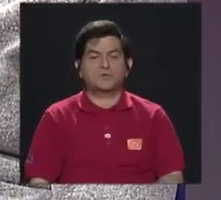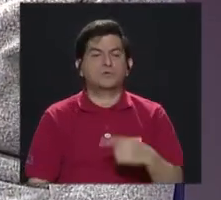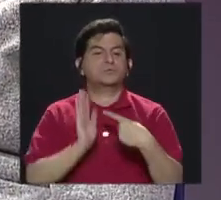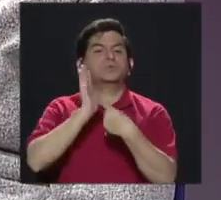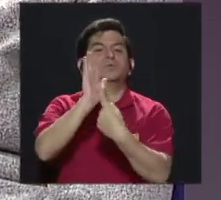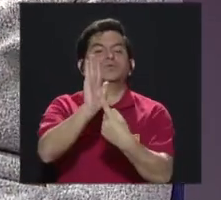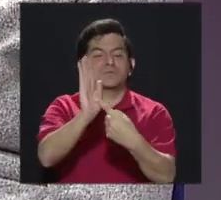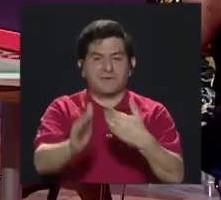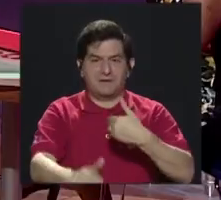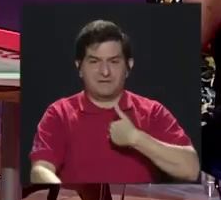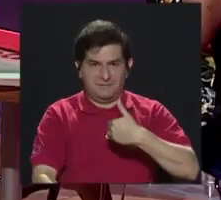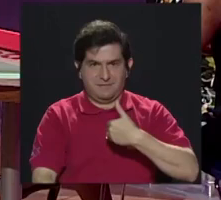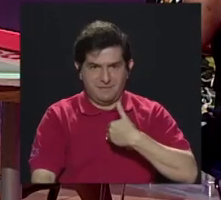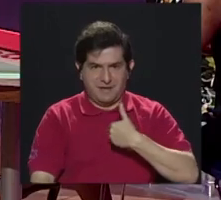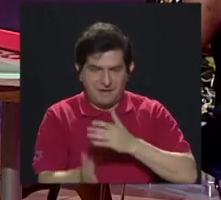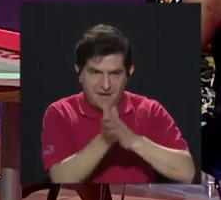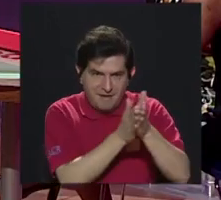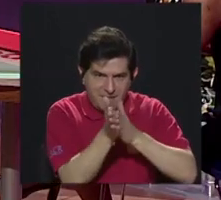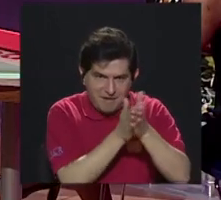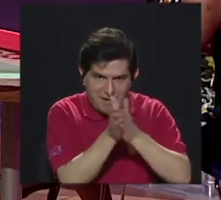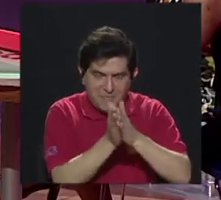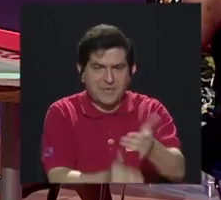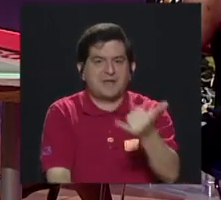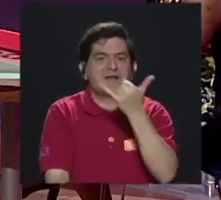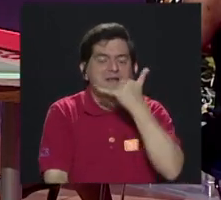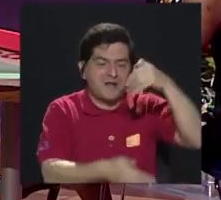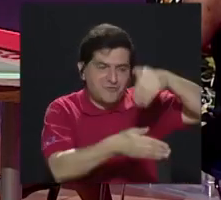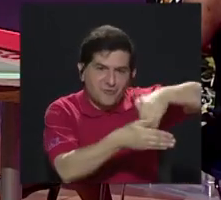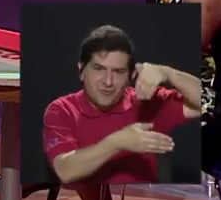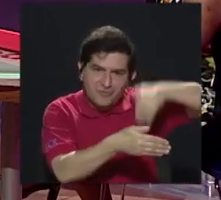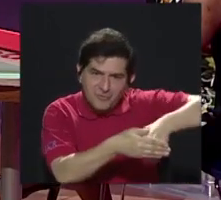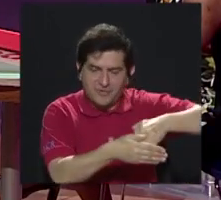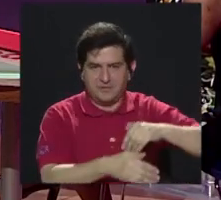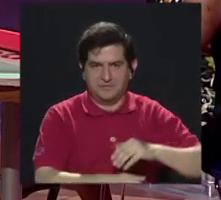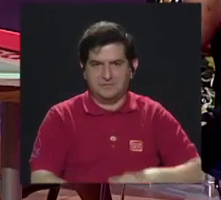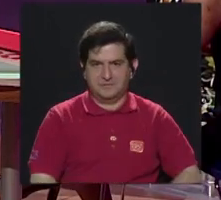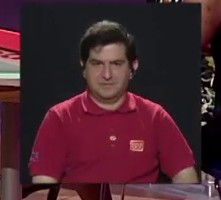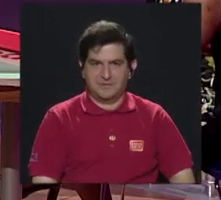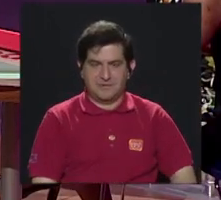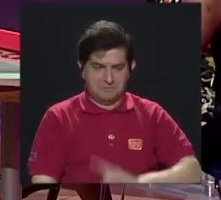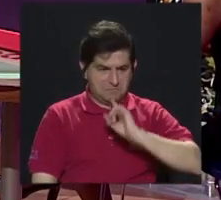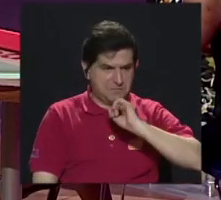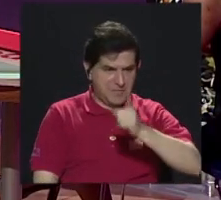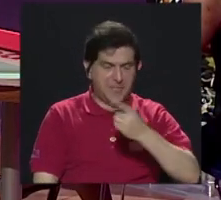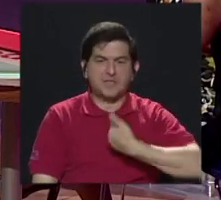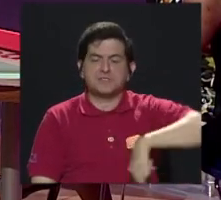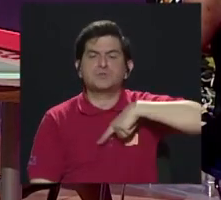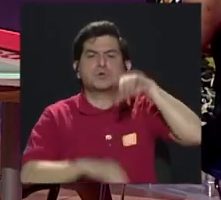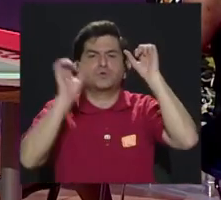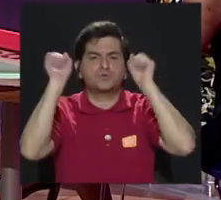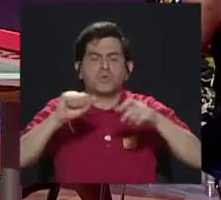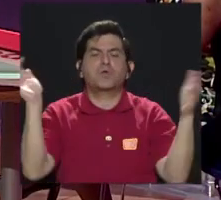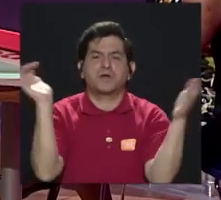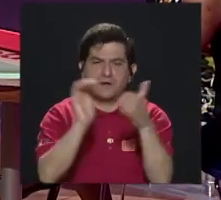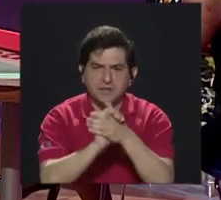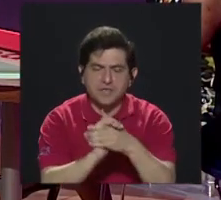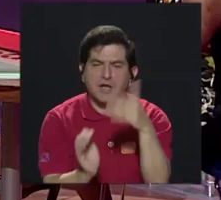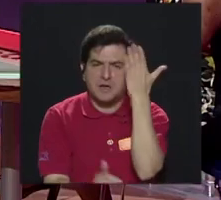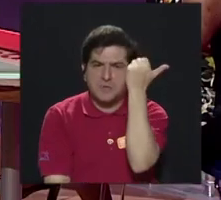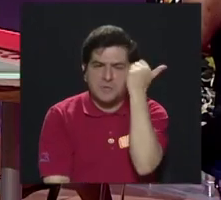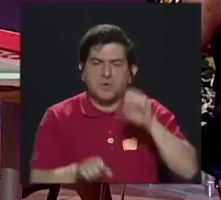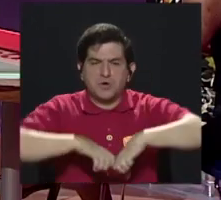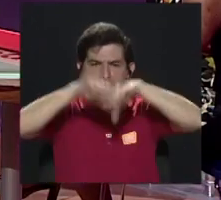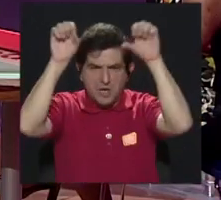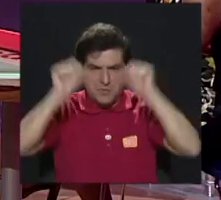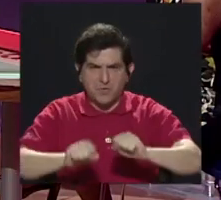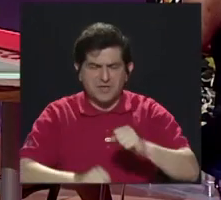porque podíamos aprovechar ese error registral para decir, nosotras podemos casarnos. ¿Por qué? Porque el sistema